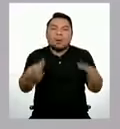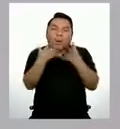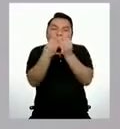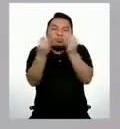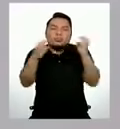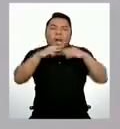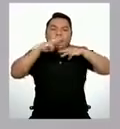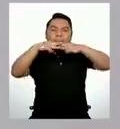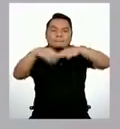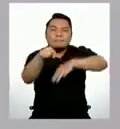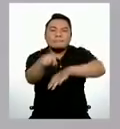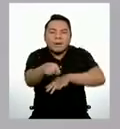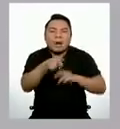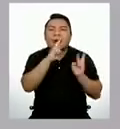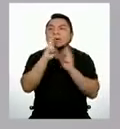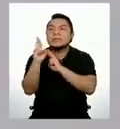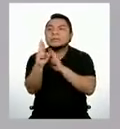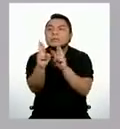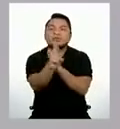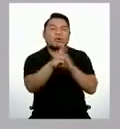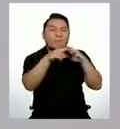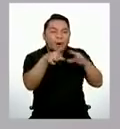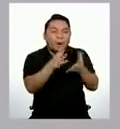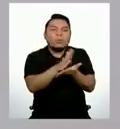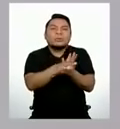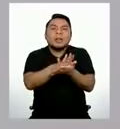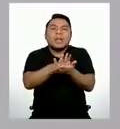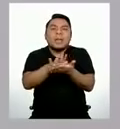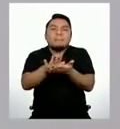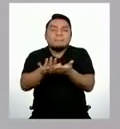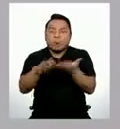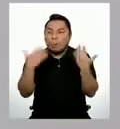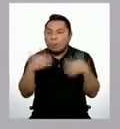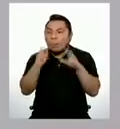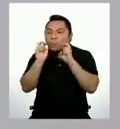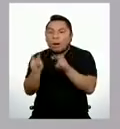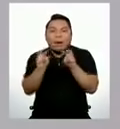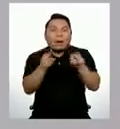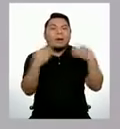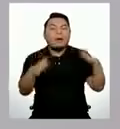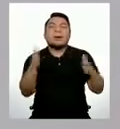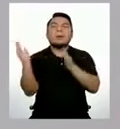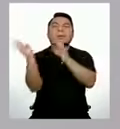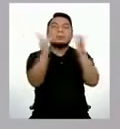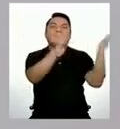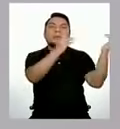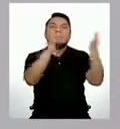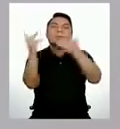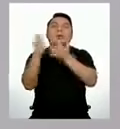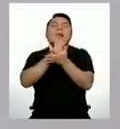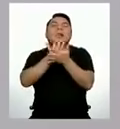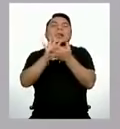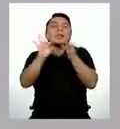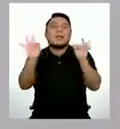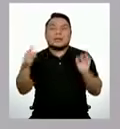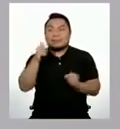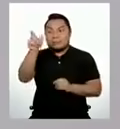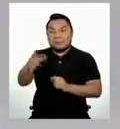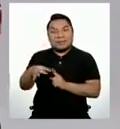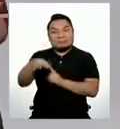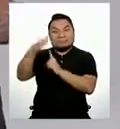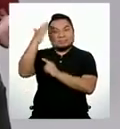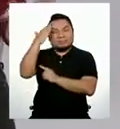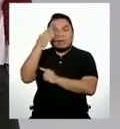cercanas. Las aguas de los ríos y de los mares también están mucho más limpias y la calidad de aire ha mejorado muchísimo, según dicen los